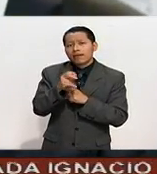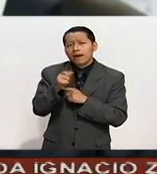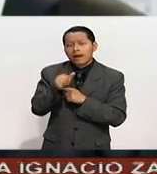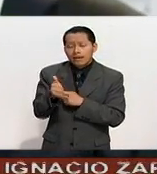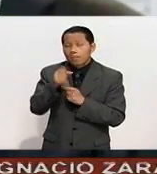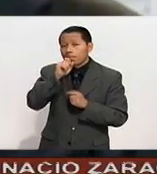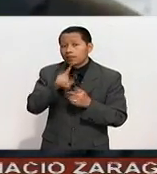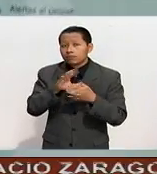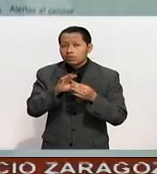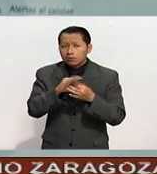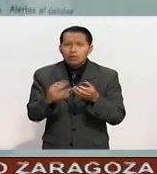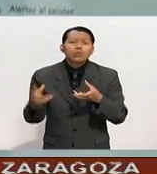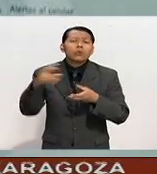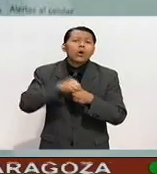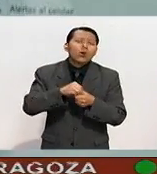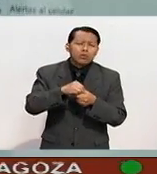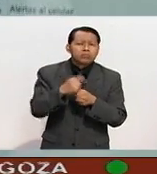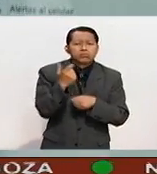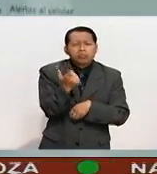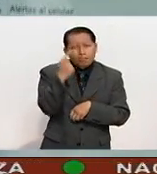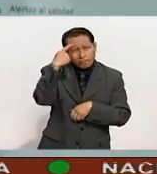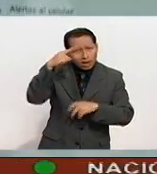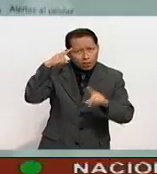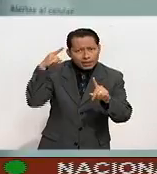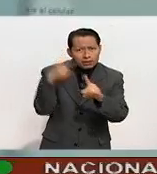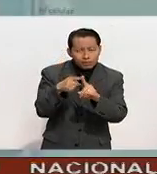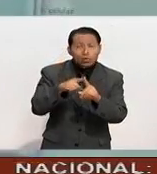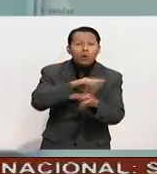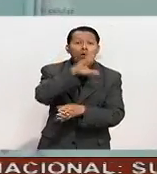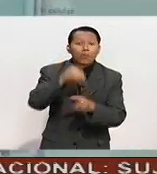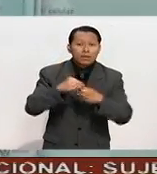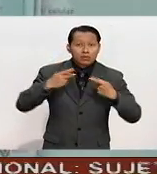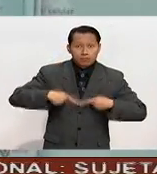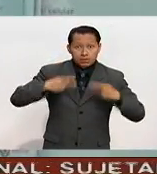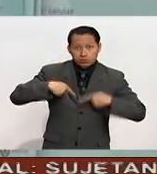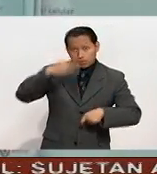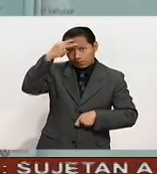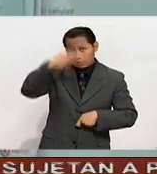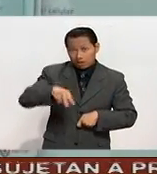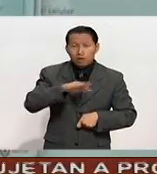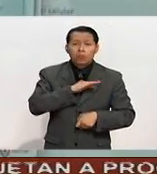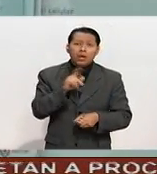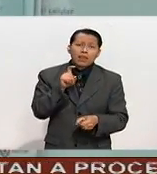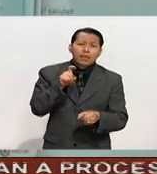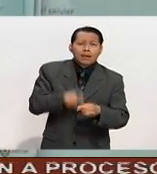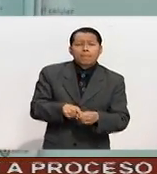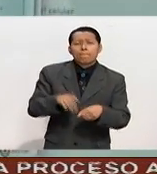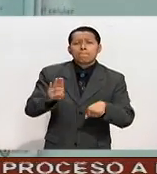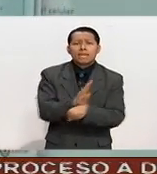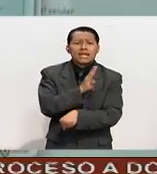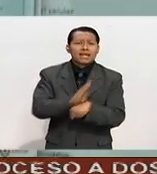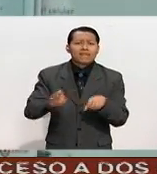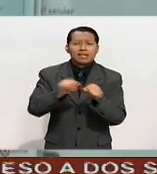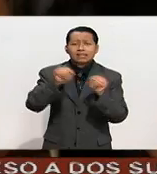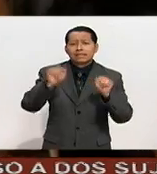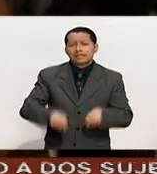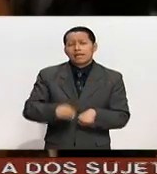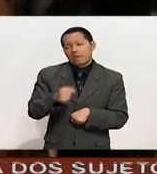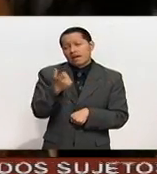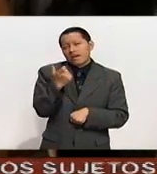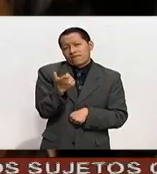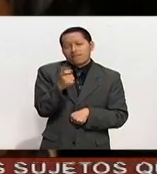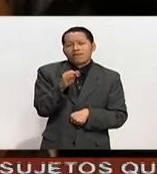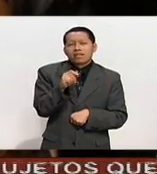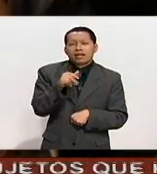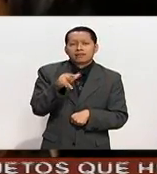Política Nacional de Inclusión Financiera, cuyo objetivo es lograr que todos los mexicanos sean partícipes de los beneficios que genera el sistema financiero